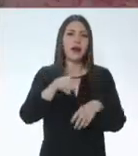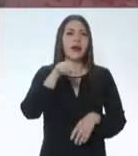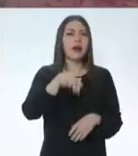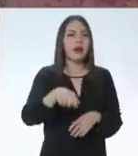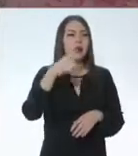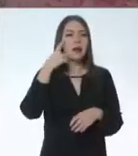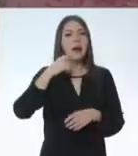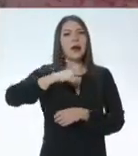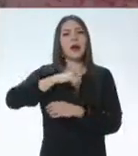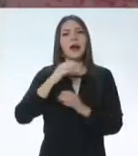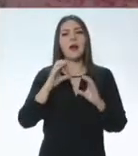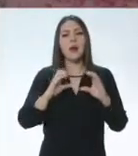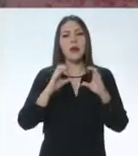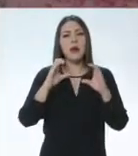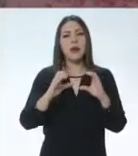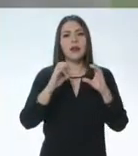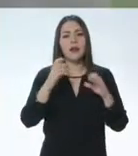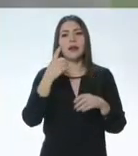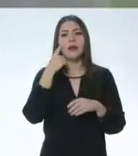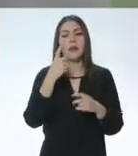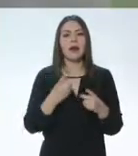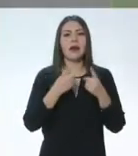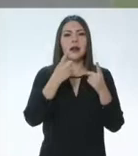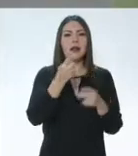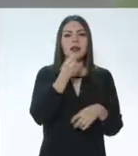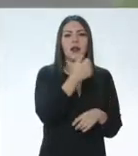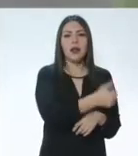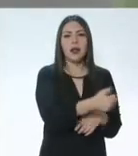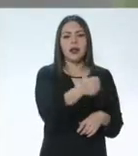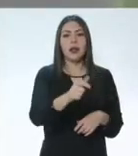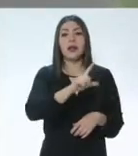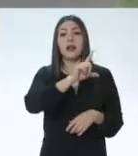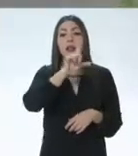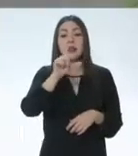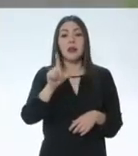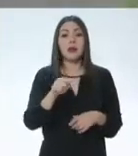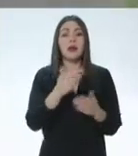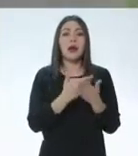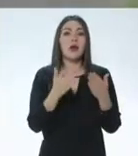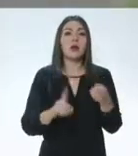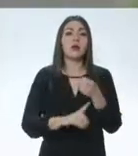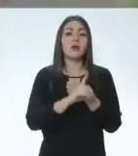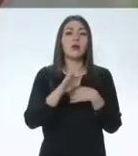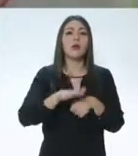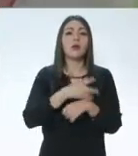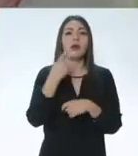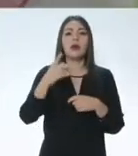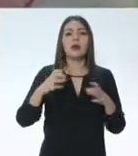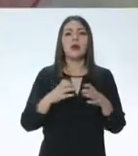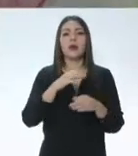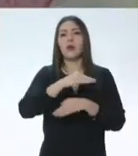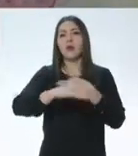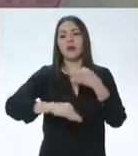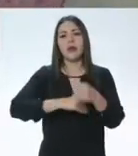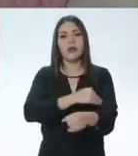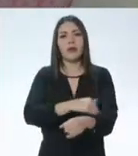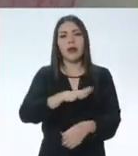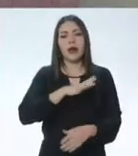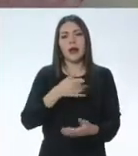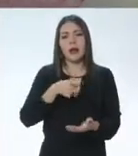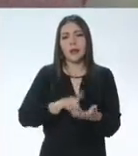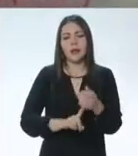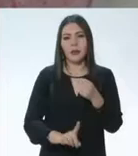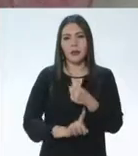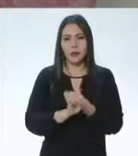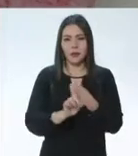se puede ofrecer a nivel individual si esta problemática se transfiere a las familias. Alejandra, supongamos que existen familias que cuentan con ciertos miembros